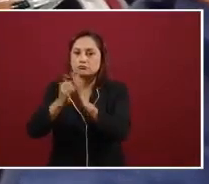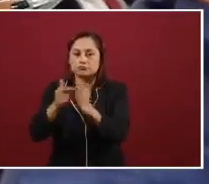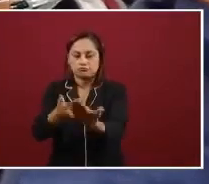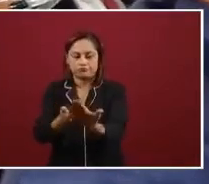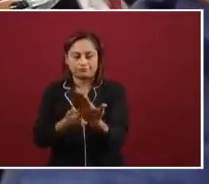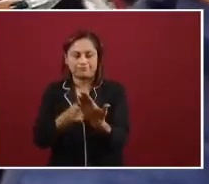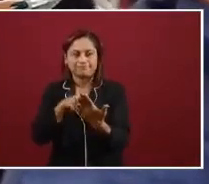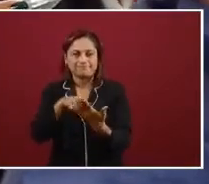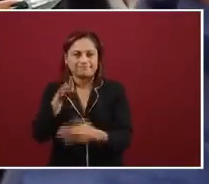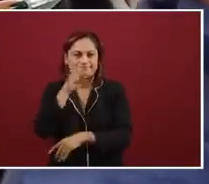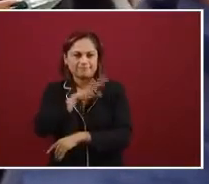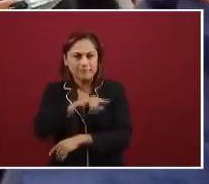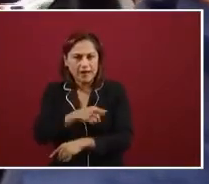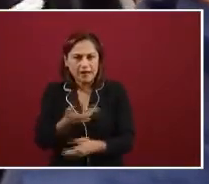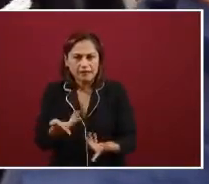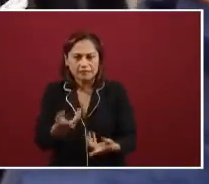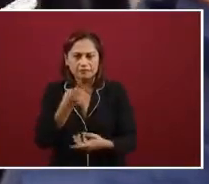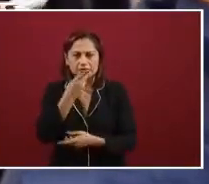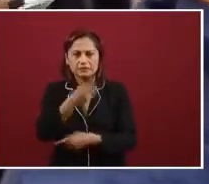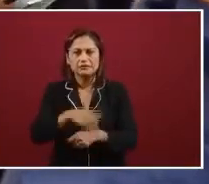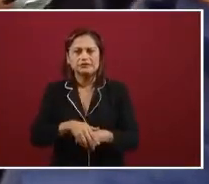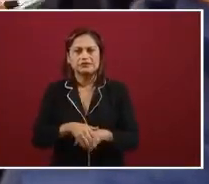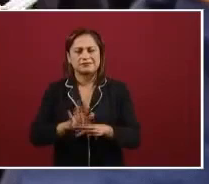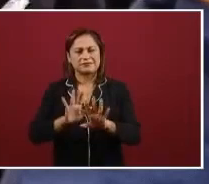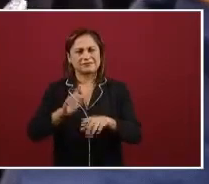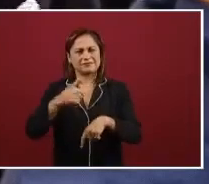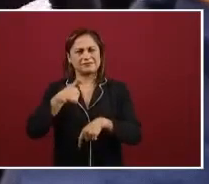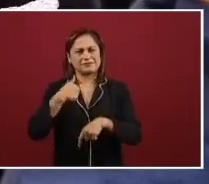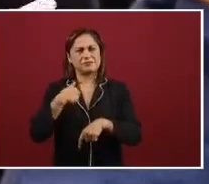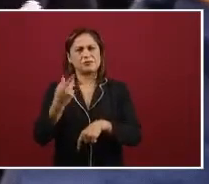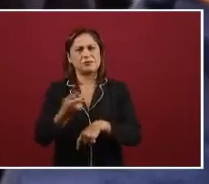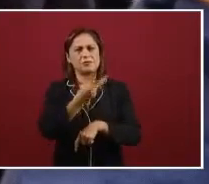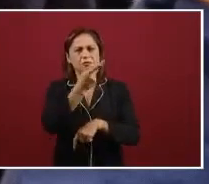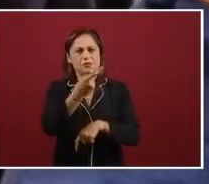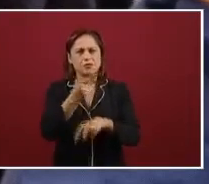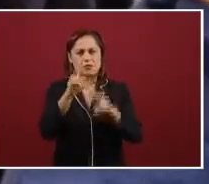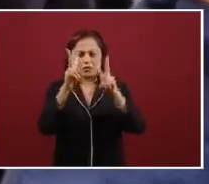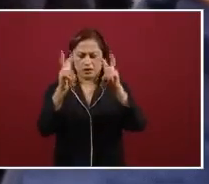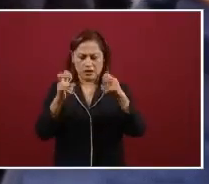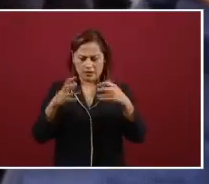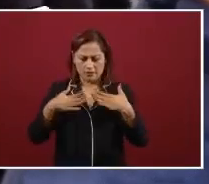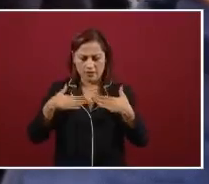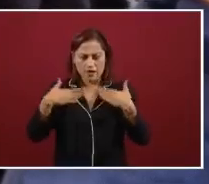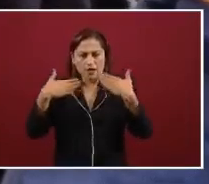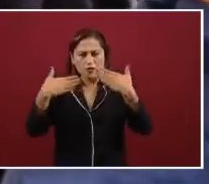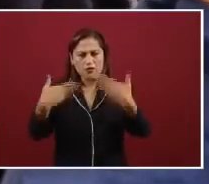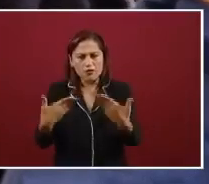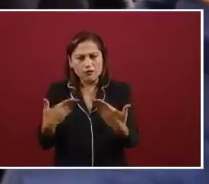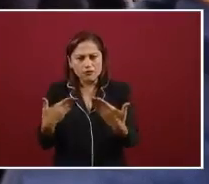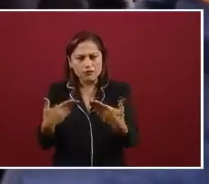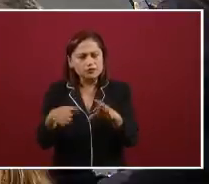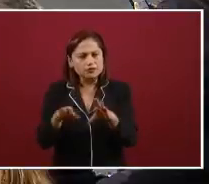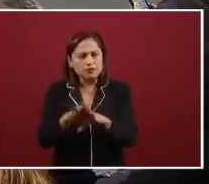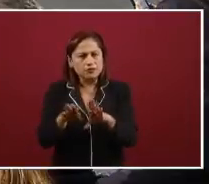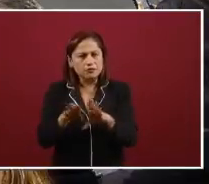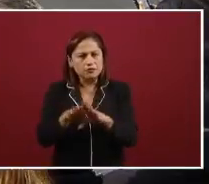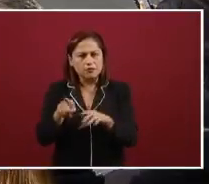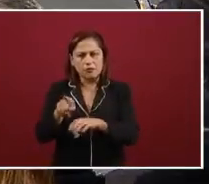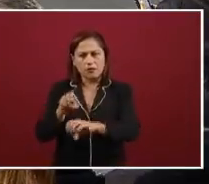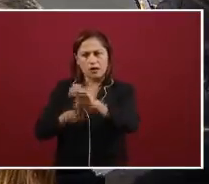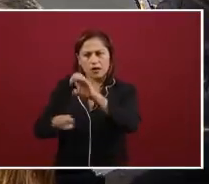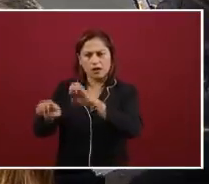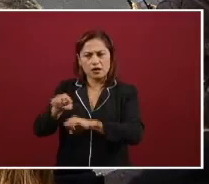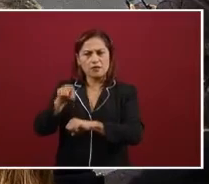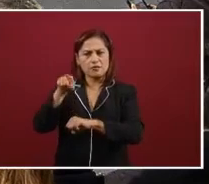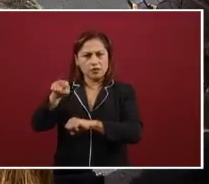ese sentido. ¿Cómo construir una confianza que de verdad derive en que los empresarios suelten